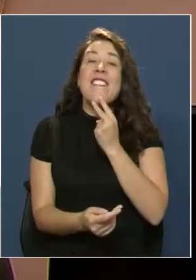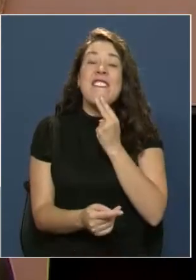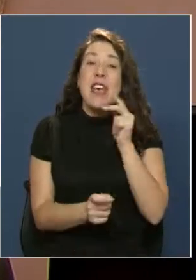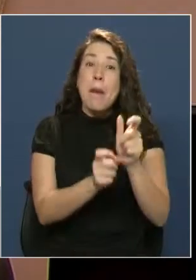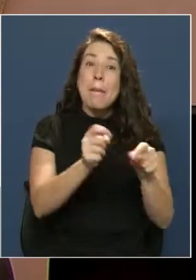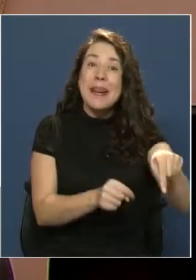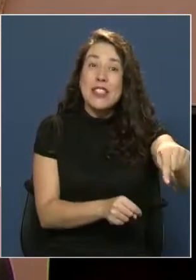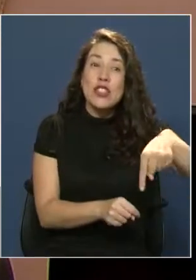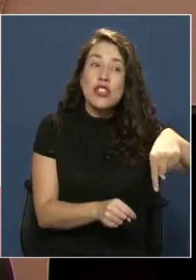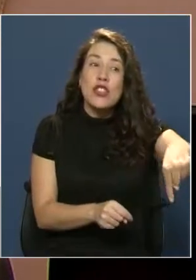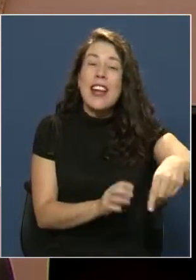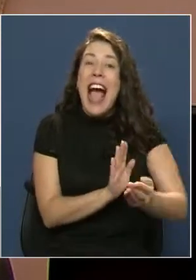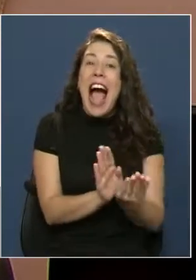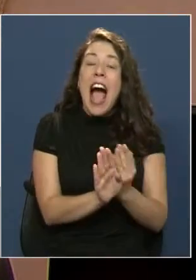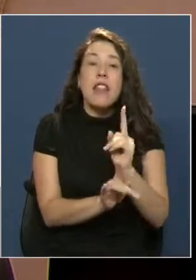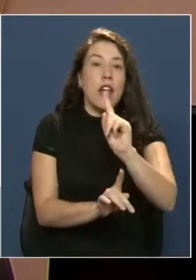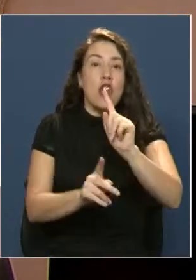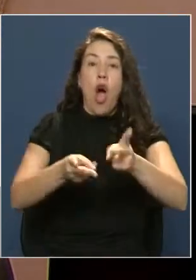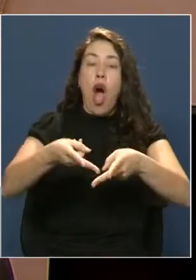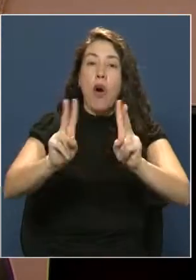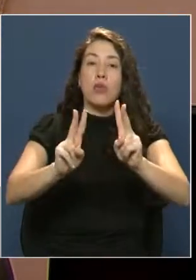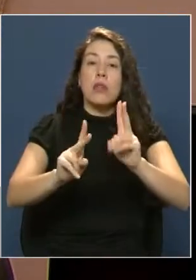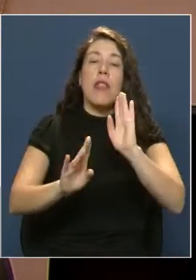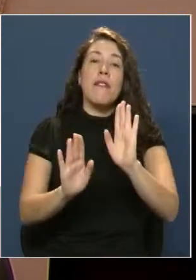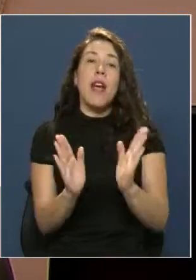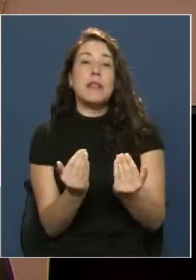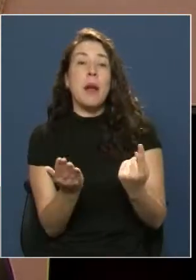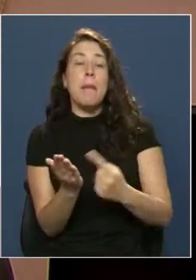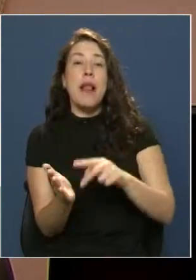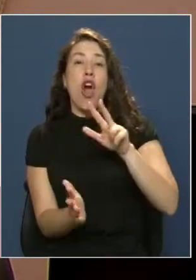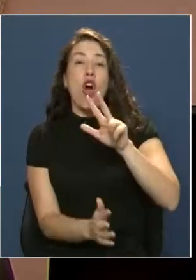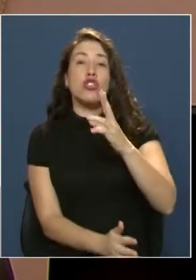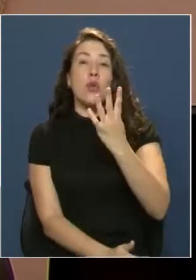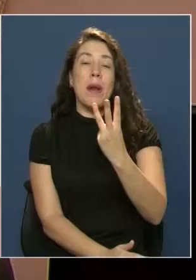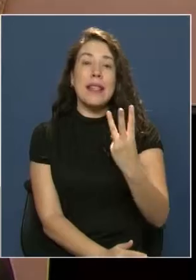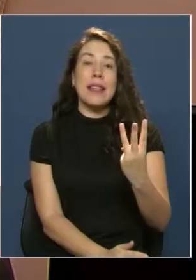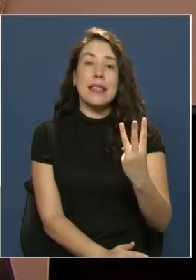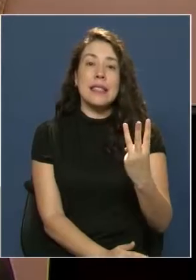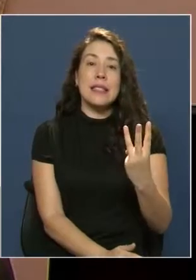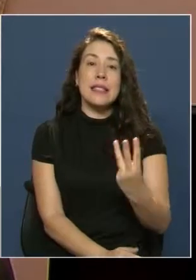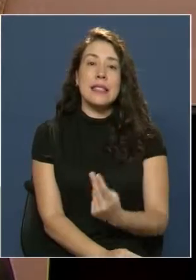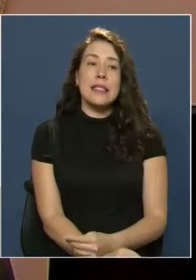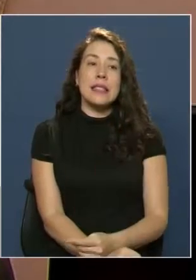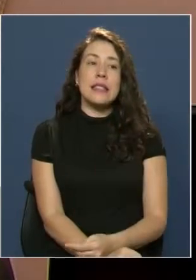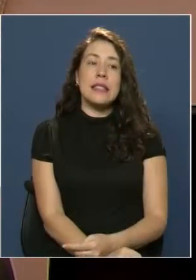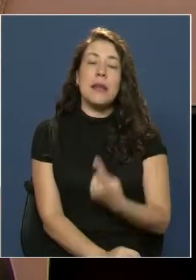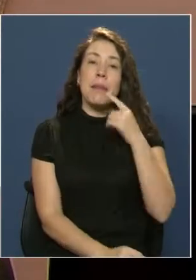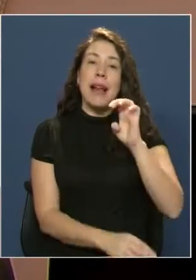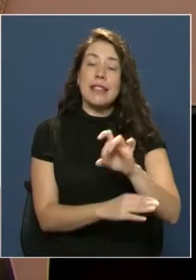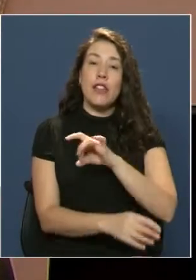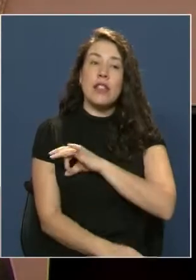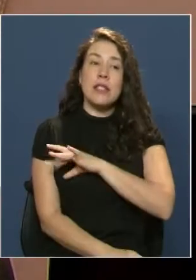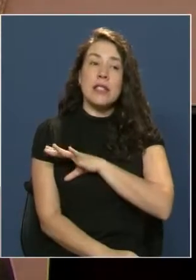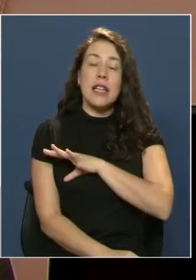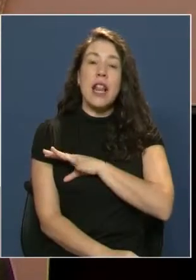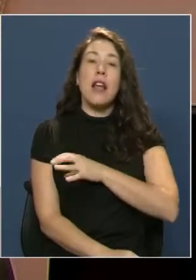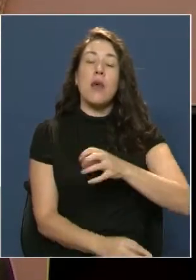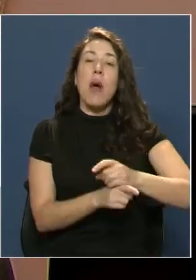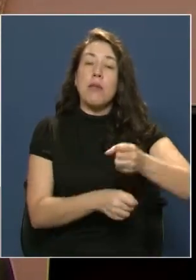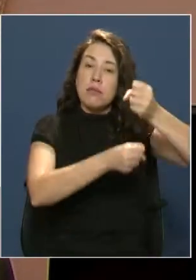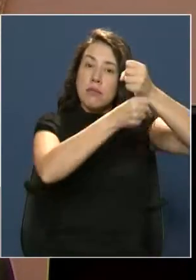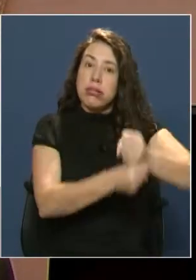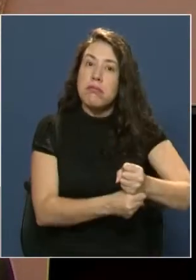habitantes previos que no lo permitieron. Y hubo que esperar hasta 1843 para que el Estado de Chile tomara